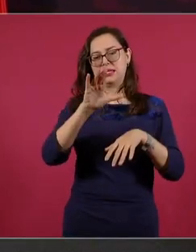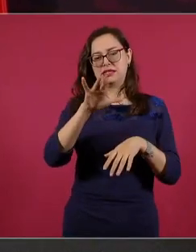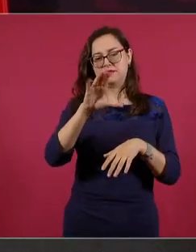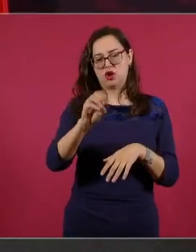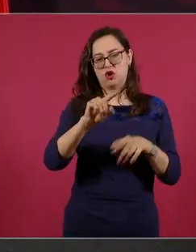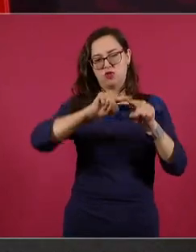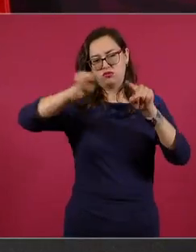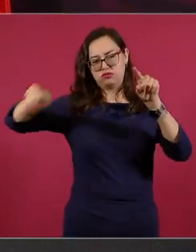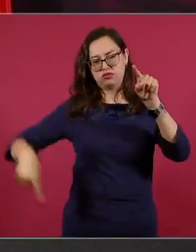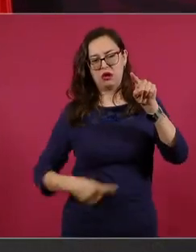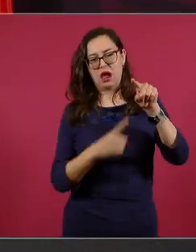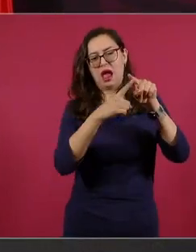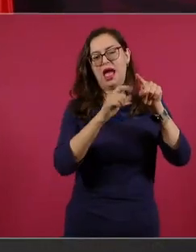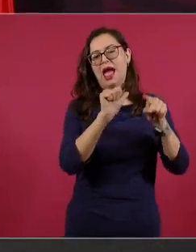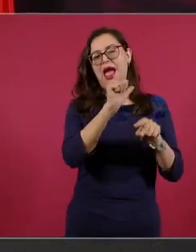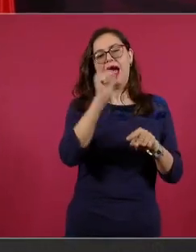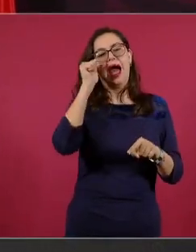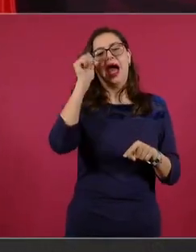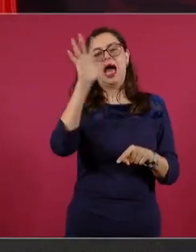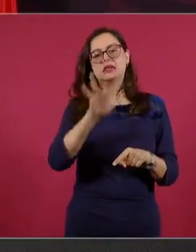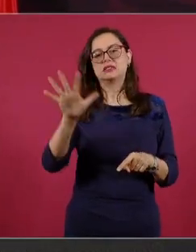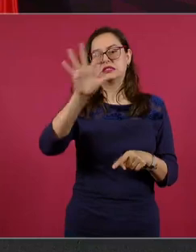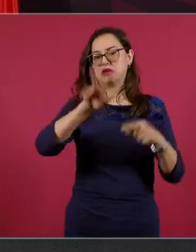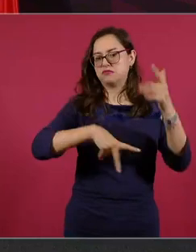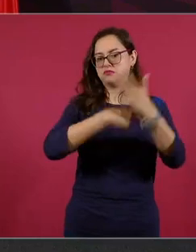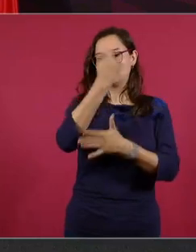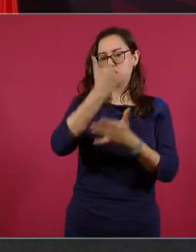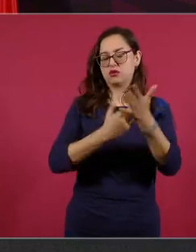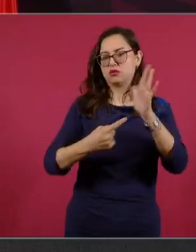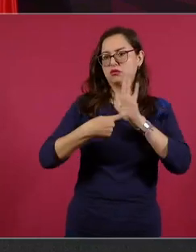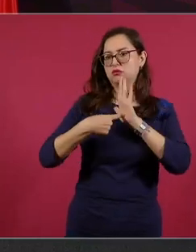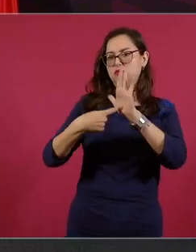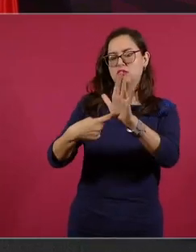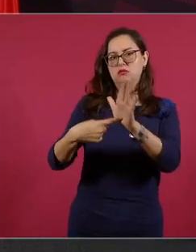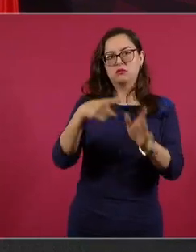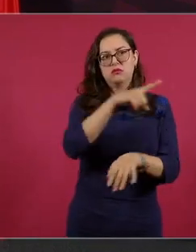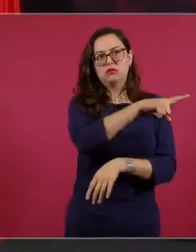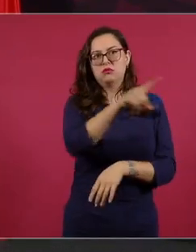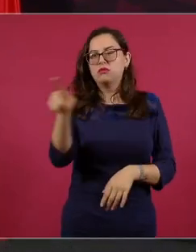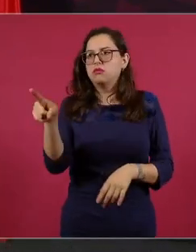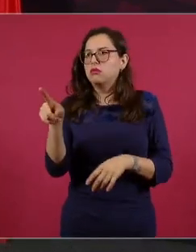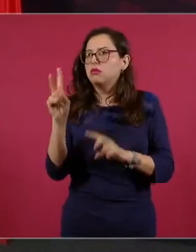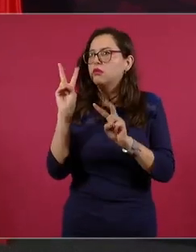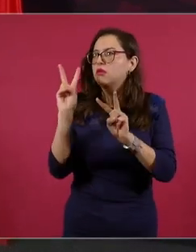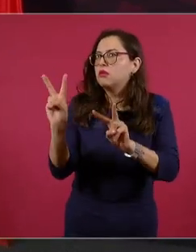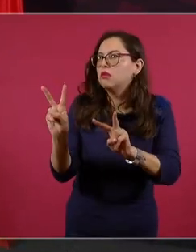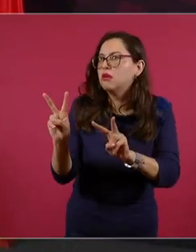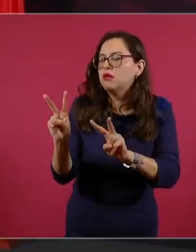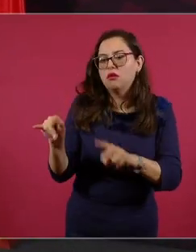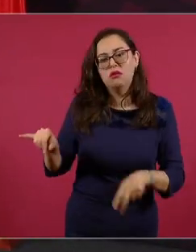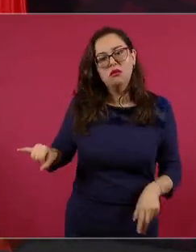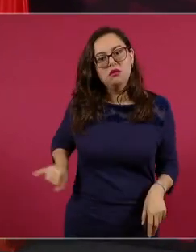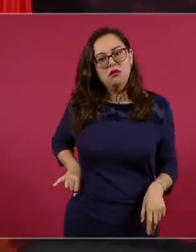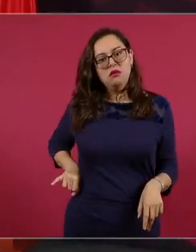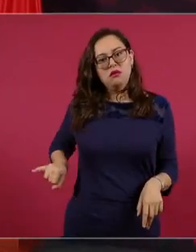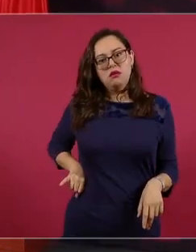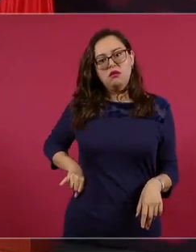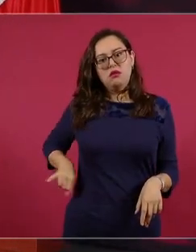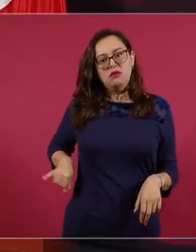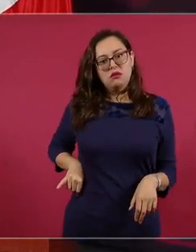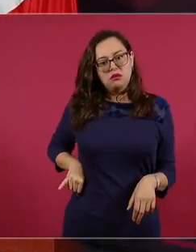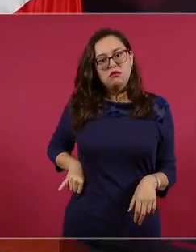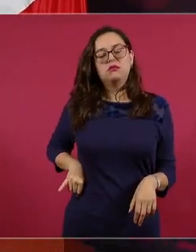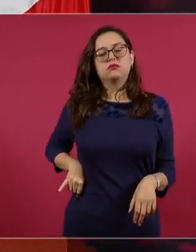expuse el proyecto. Todos los jefes de estados de gobierno muy